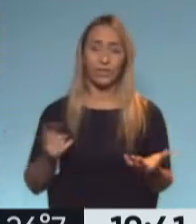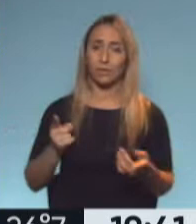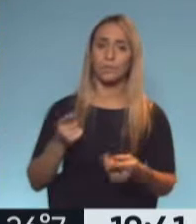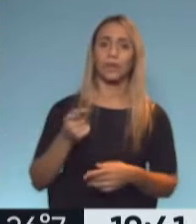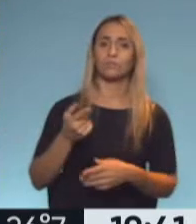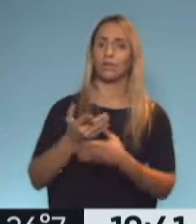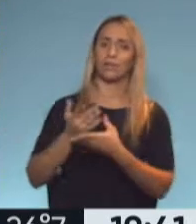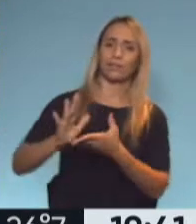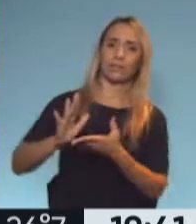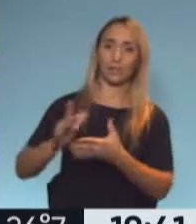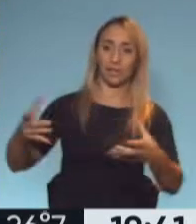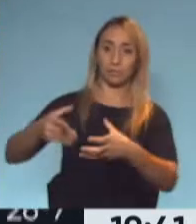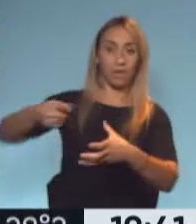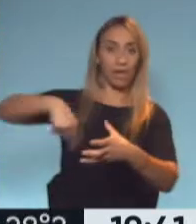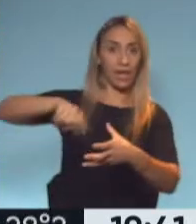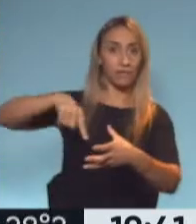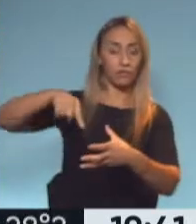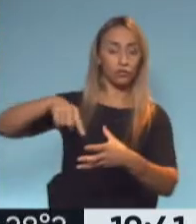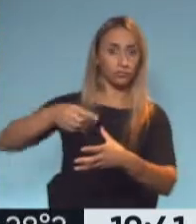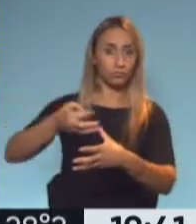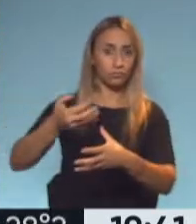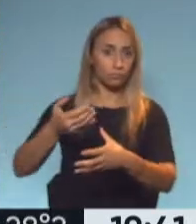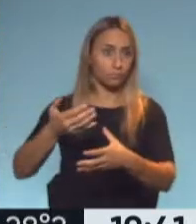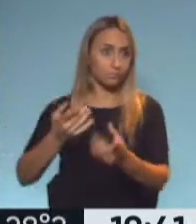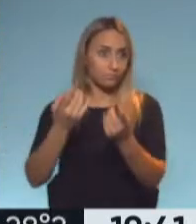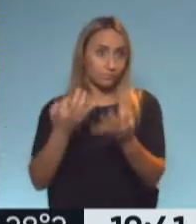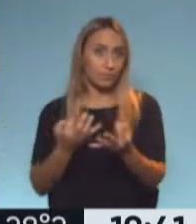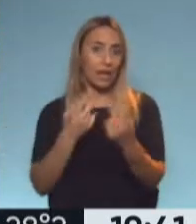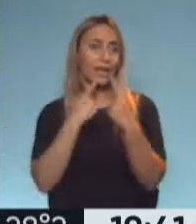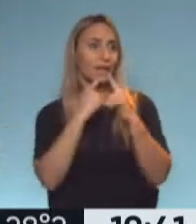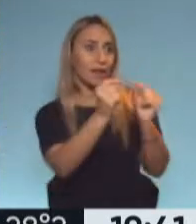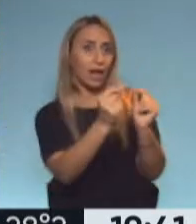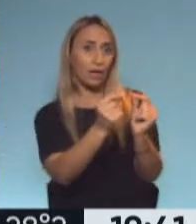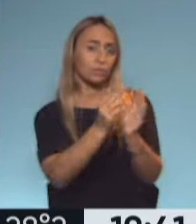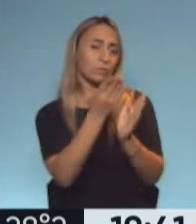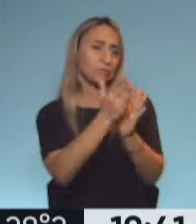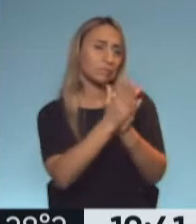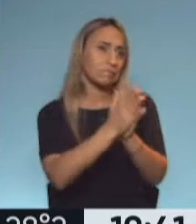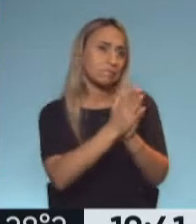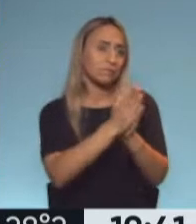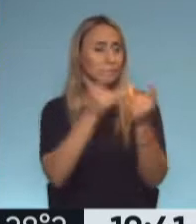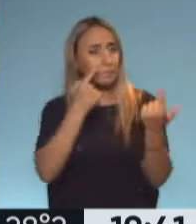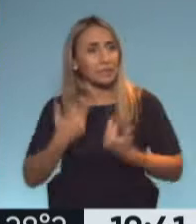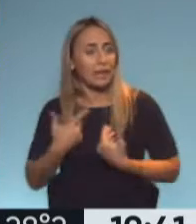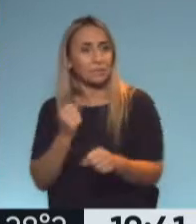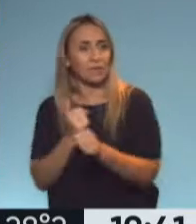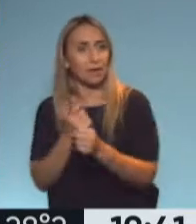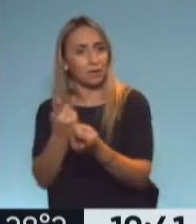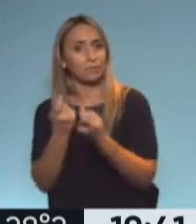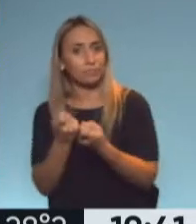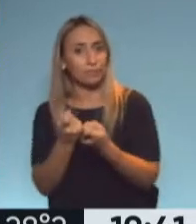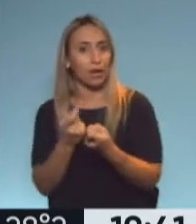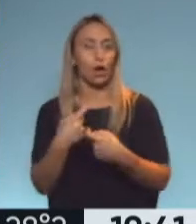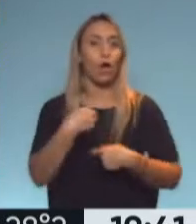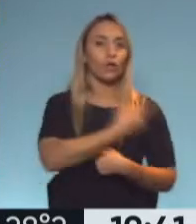genuinamente podían estar reclamando o aspirando a tener alguna consideración por sus actividades. Pero es lo que tenemos que evitar.